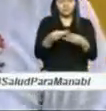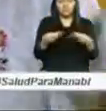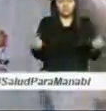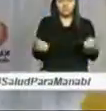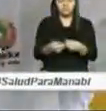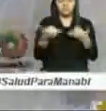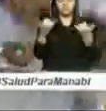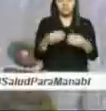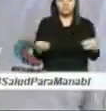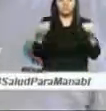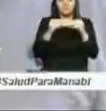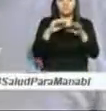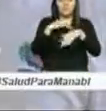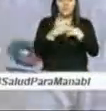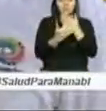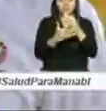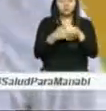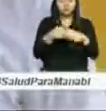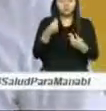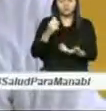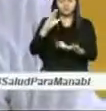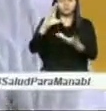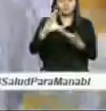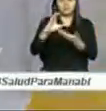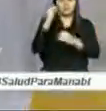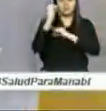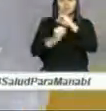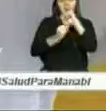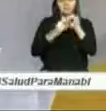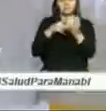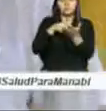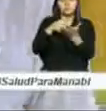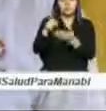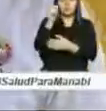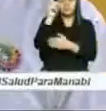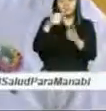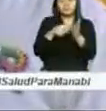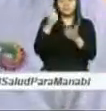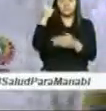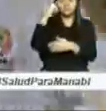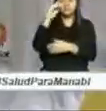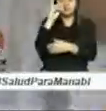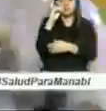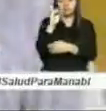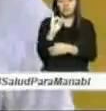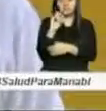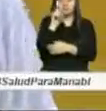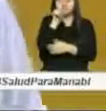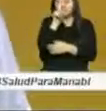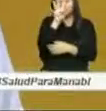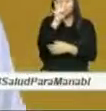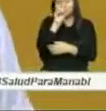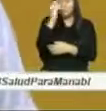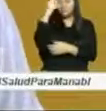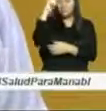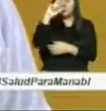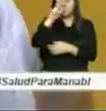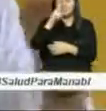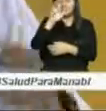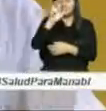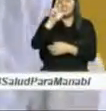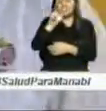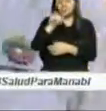Hemos enfrentado abusos del capital transnacional, como el pago de 1.000 millones de dólares a la Oxy y 140 millones a Chevron.